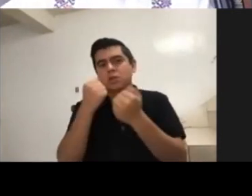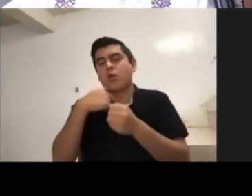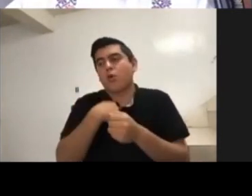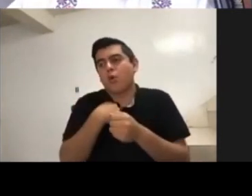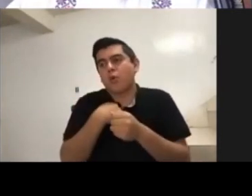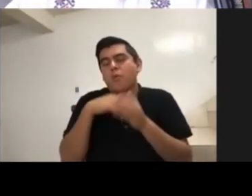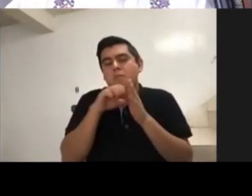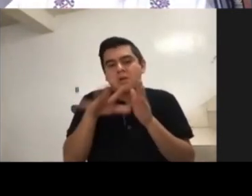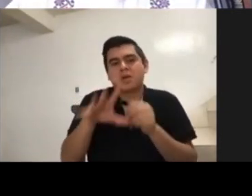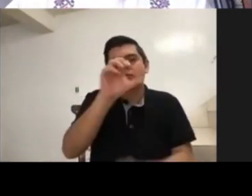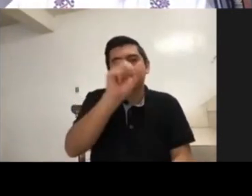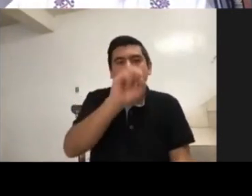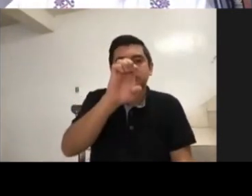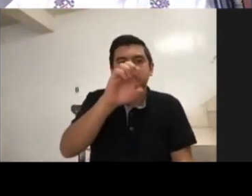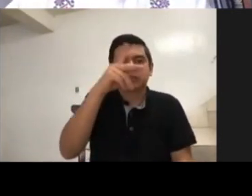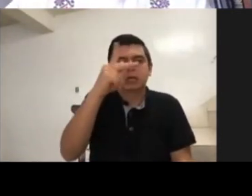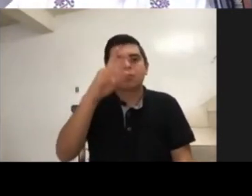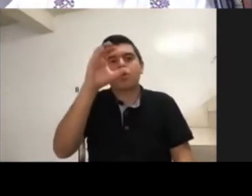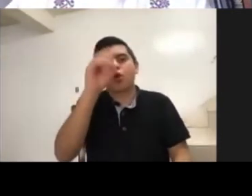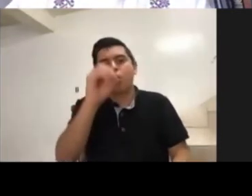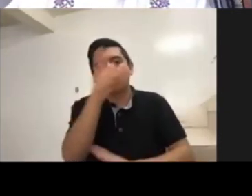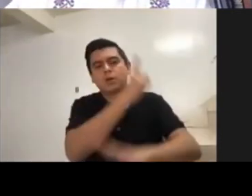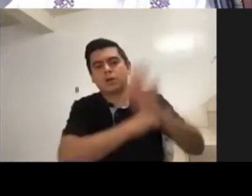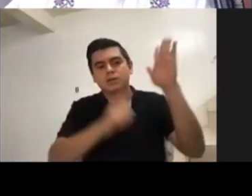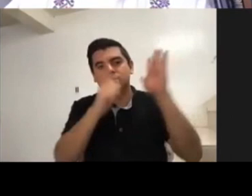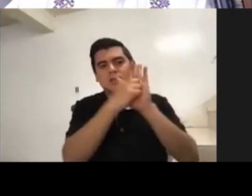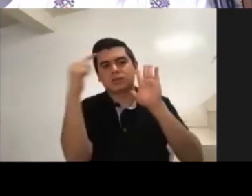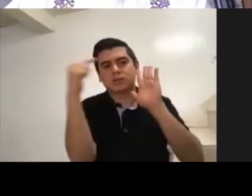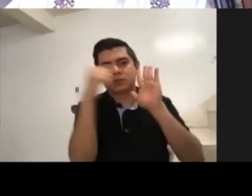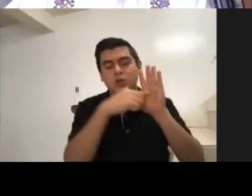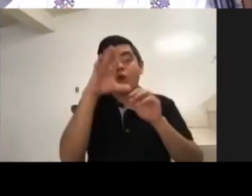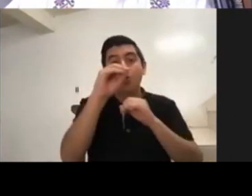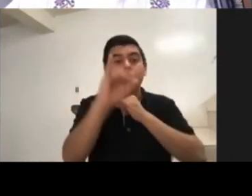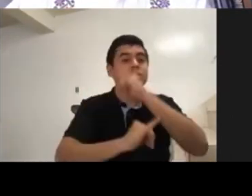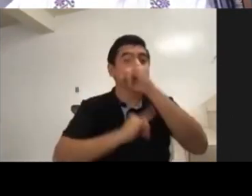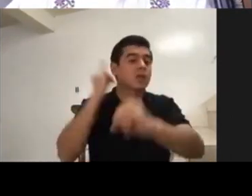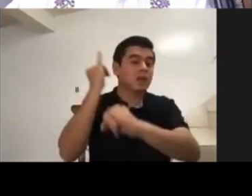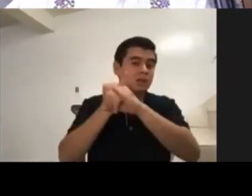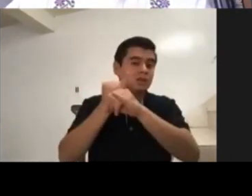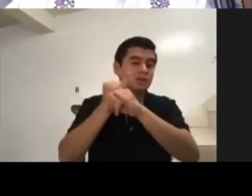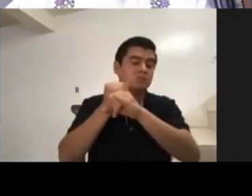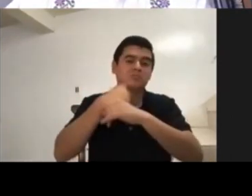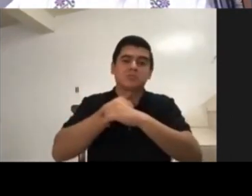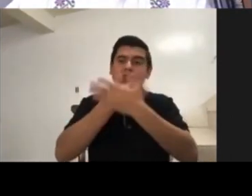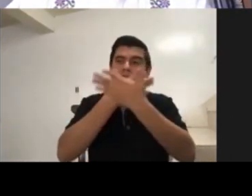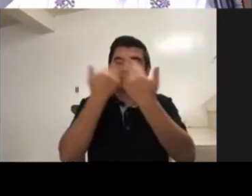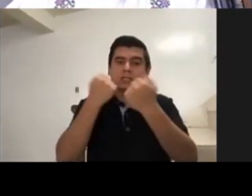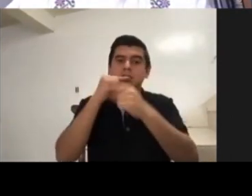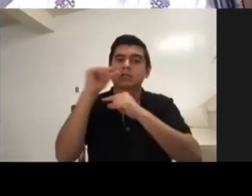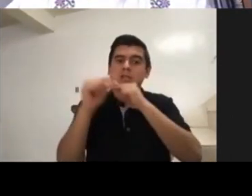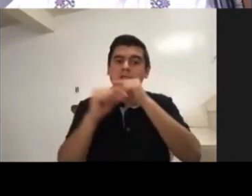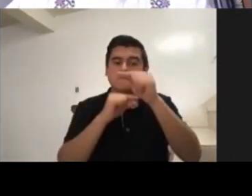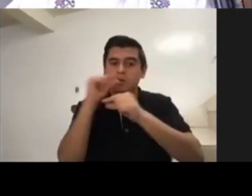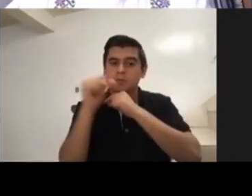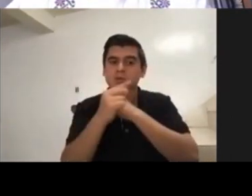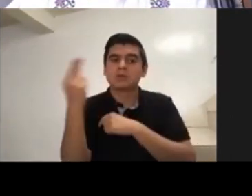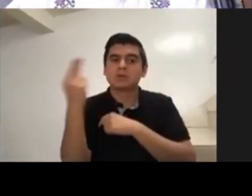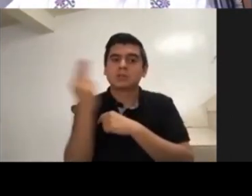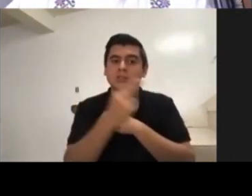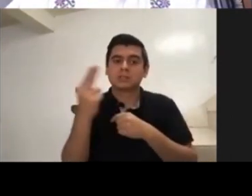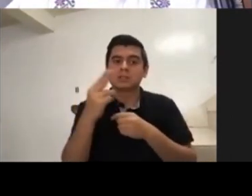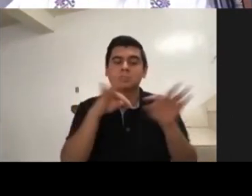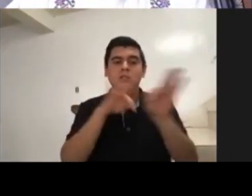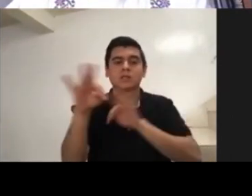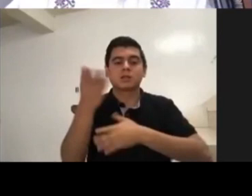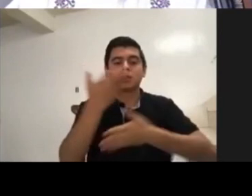las medidas nacionales o internacionales. Es algo que se tiene que resolver en la colaboración directa